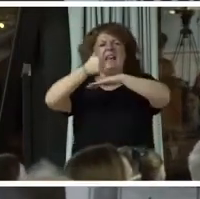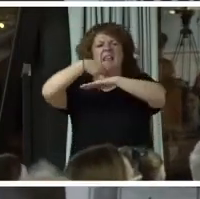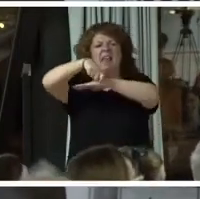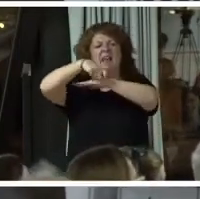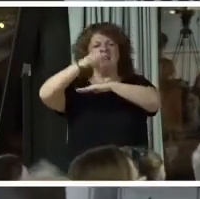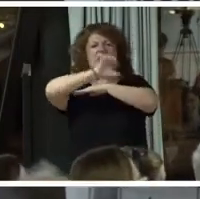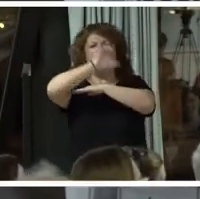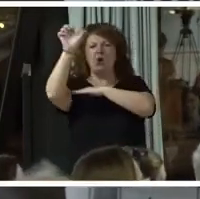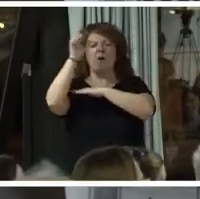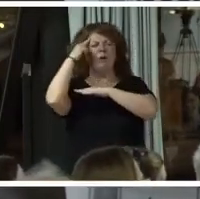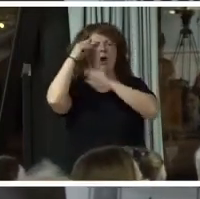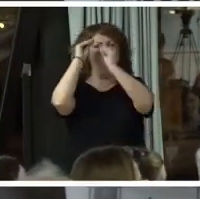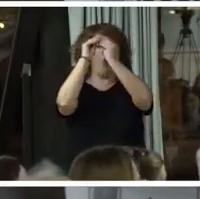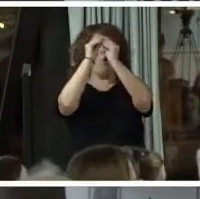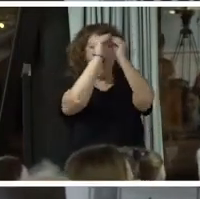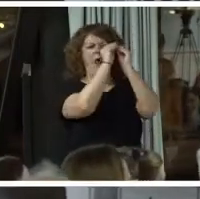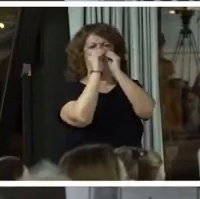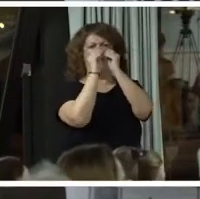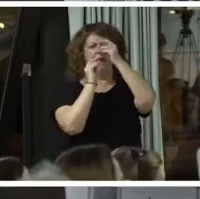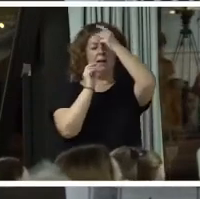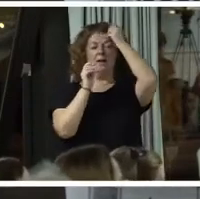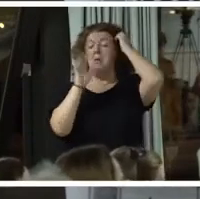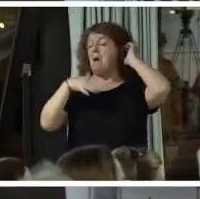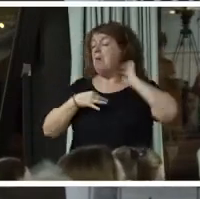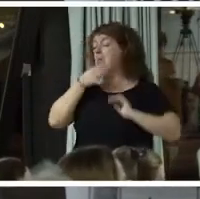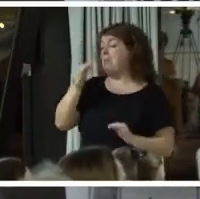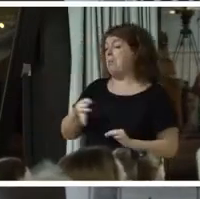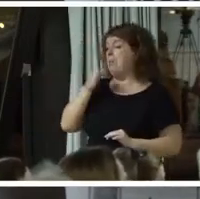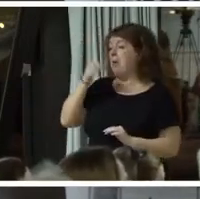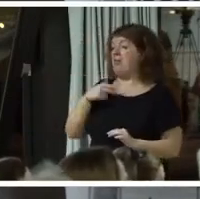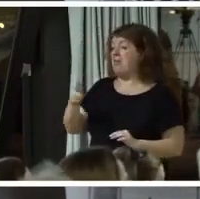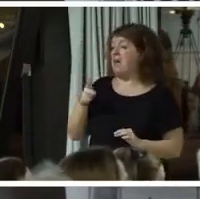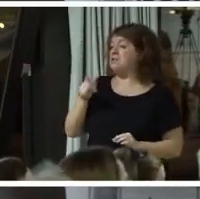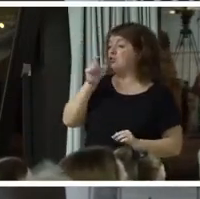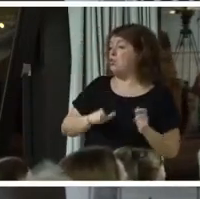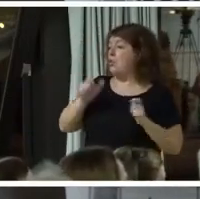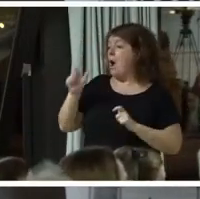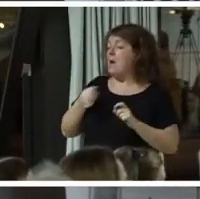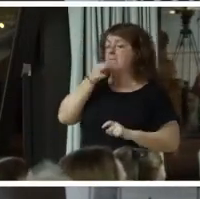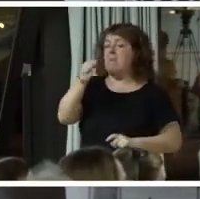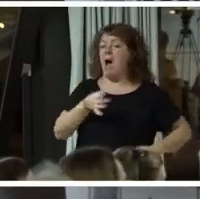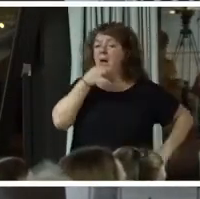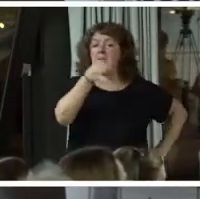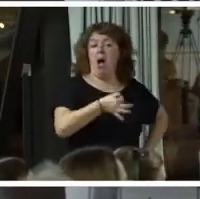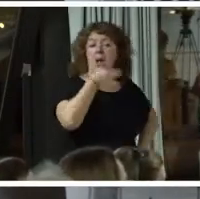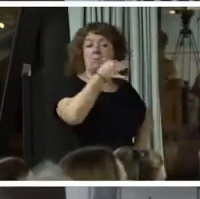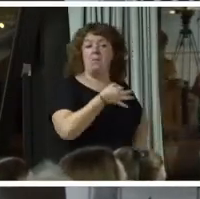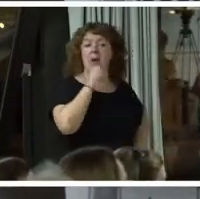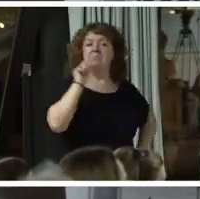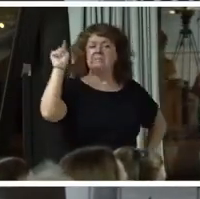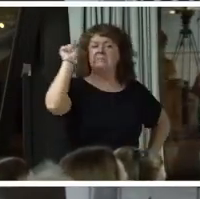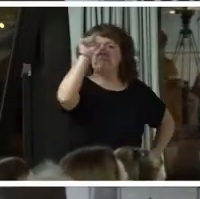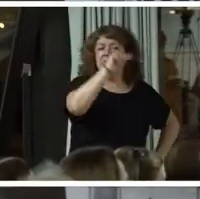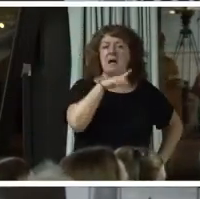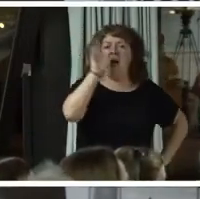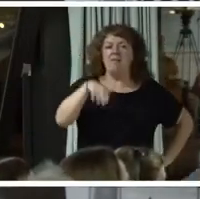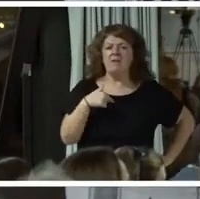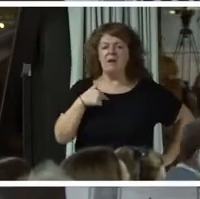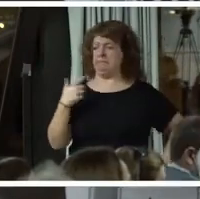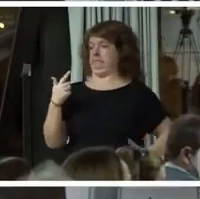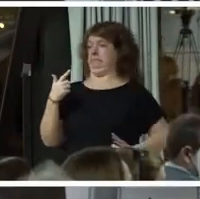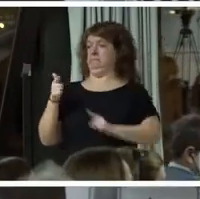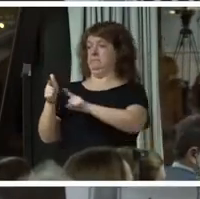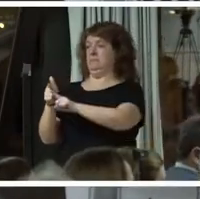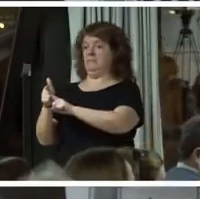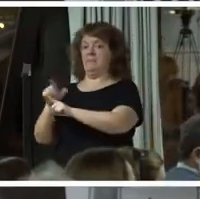coherencia no tiene ningún sentido ir dando lecciones de Derechos Humanos por todo el mundo cuando después se te pone